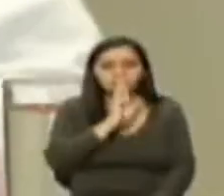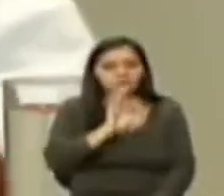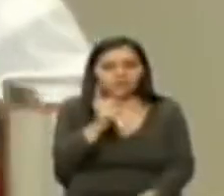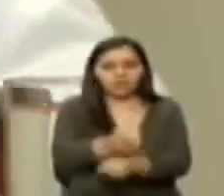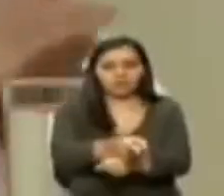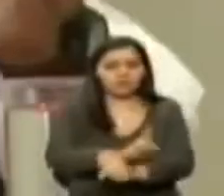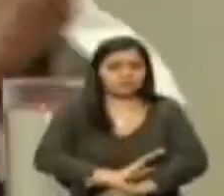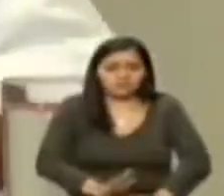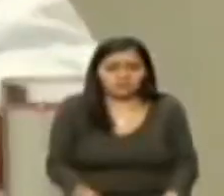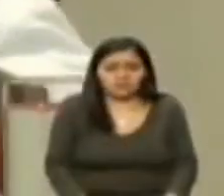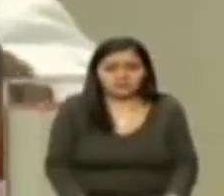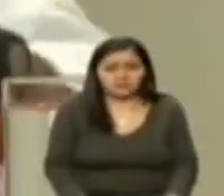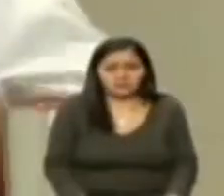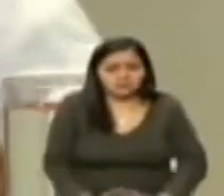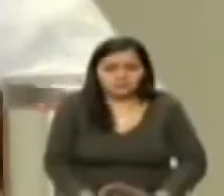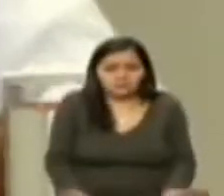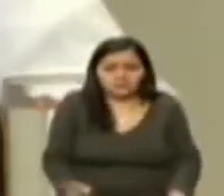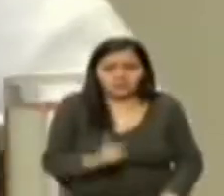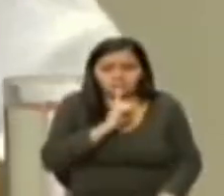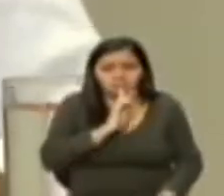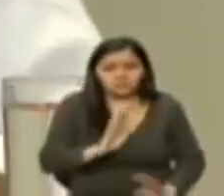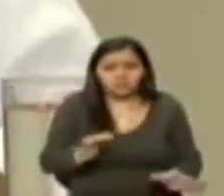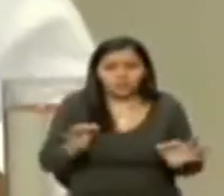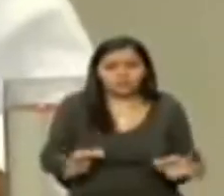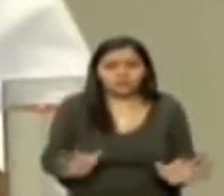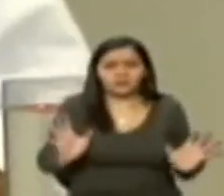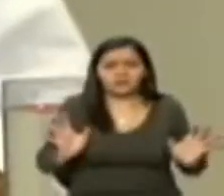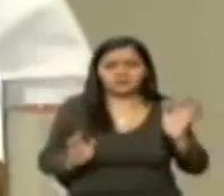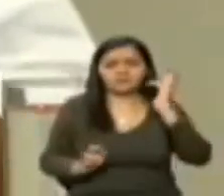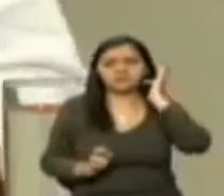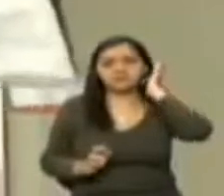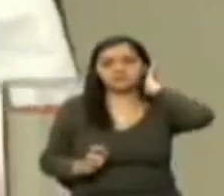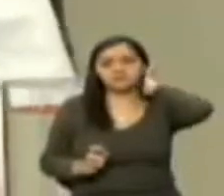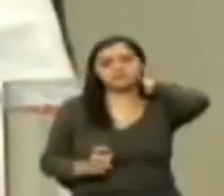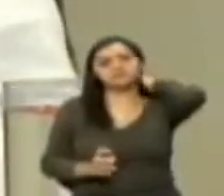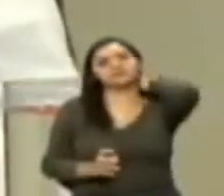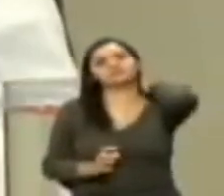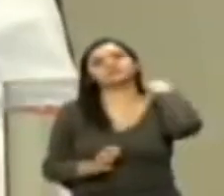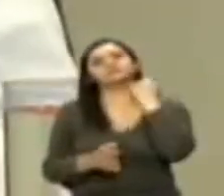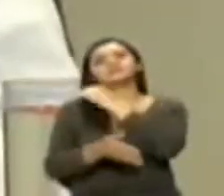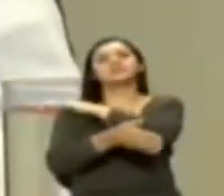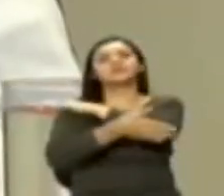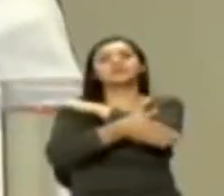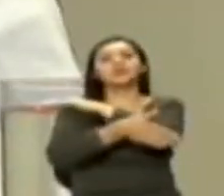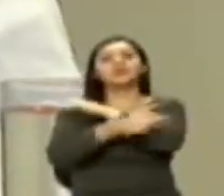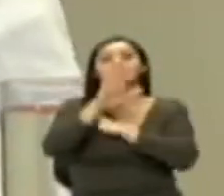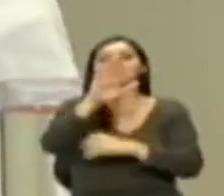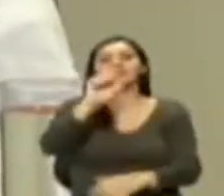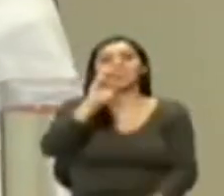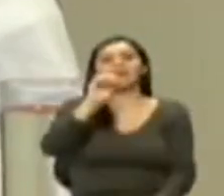Entonces, ya no hay nada que decidir, solo cumplir. Y sobre TAME, también me enteré cuando llegué, pero recuerden que TAME es una empresa